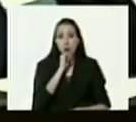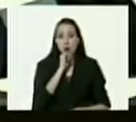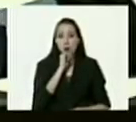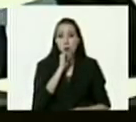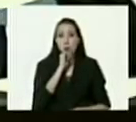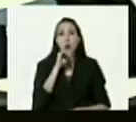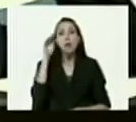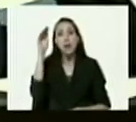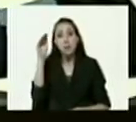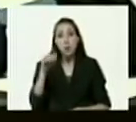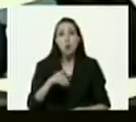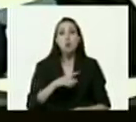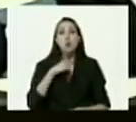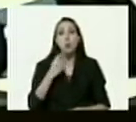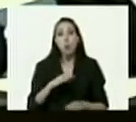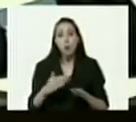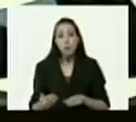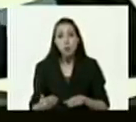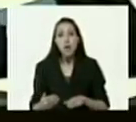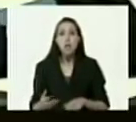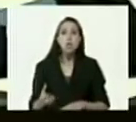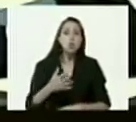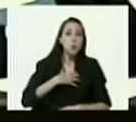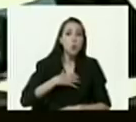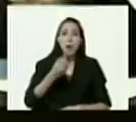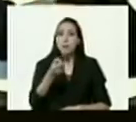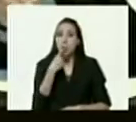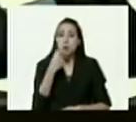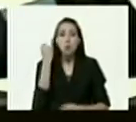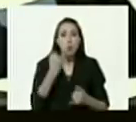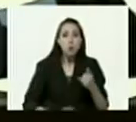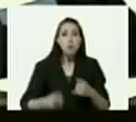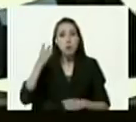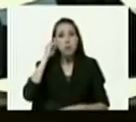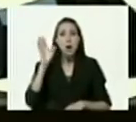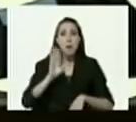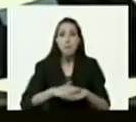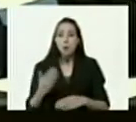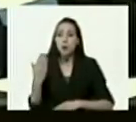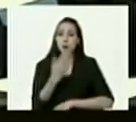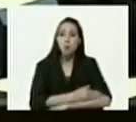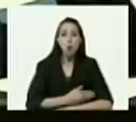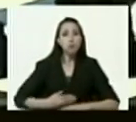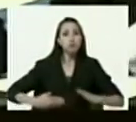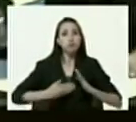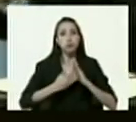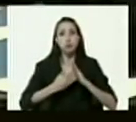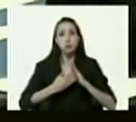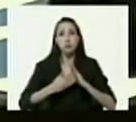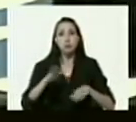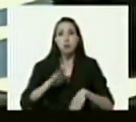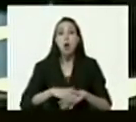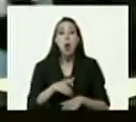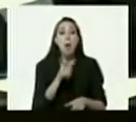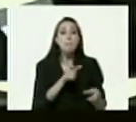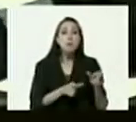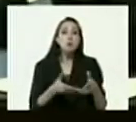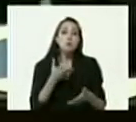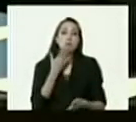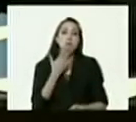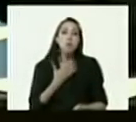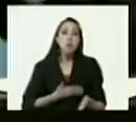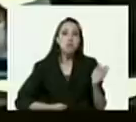ser, no ha podido recibir su tratamiento en los últimos días porque el bloqueo lo impide. O la persona que se tuvo que ir